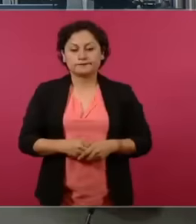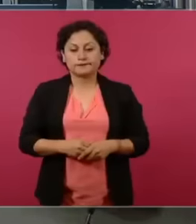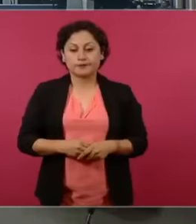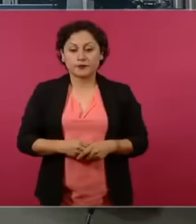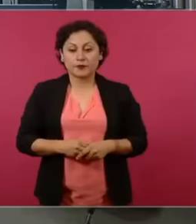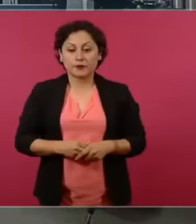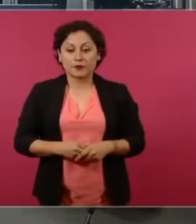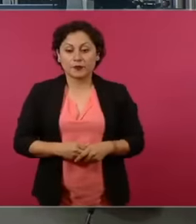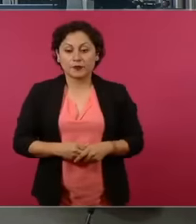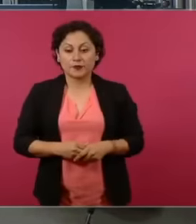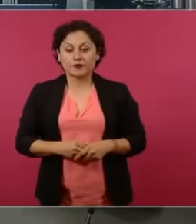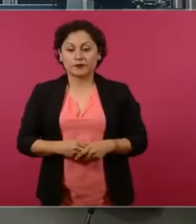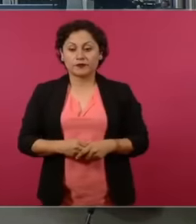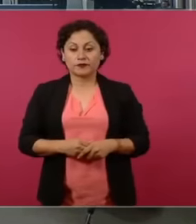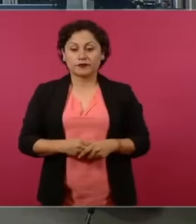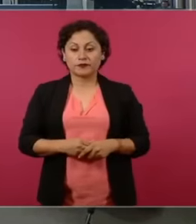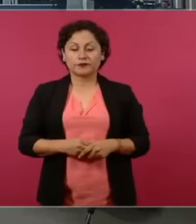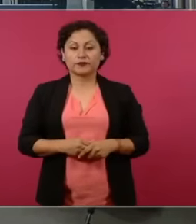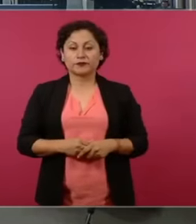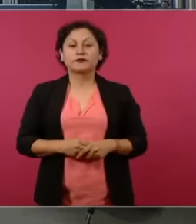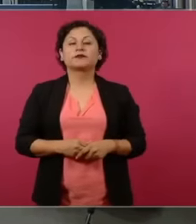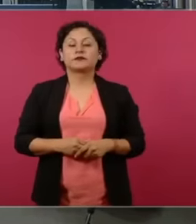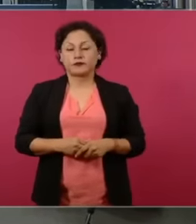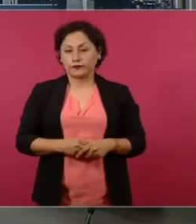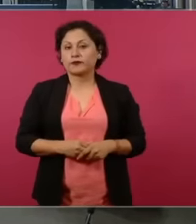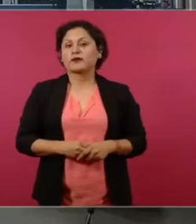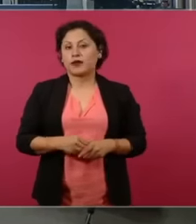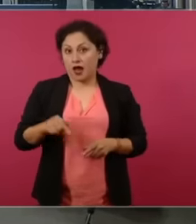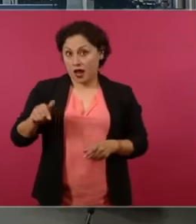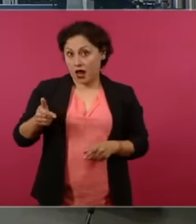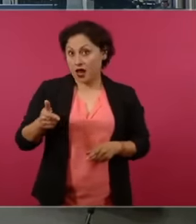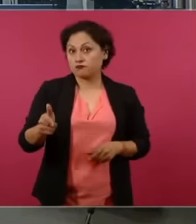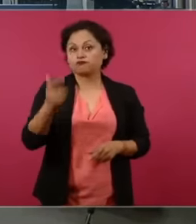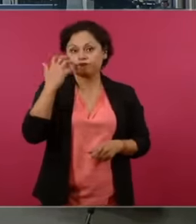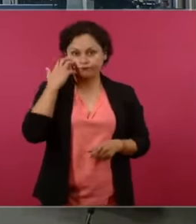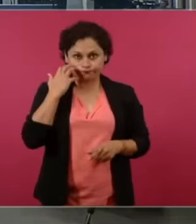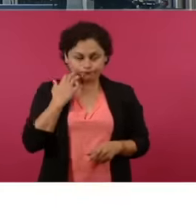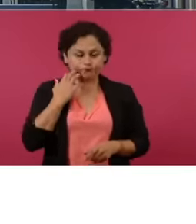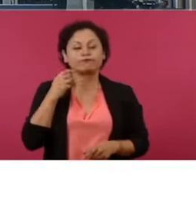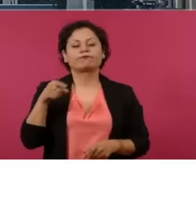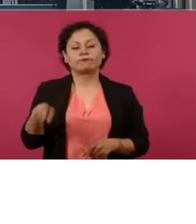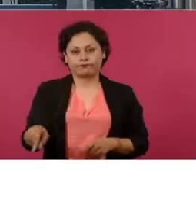en León. Sí, se está haciendo la investigación. Yo creo que para